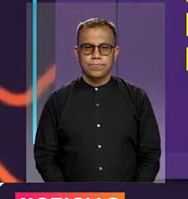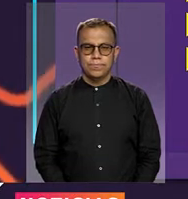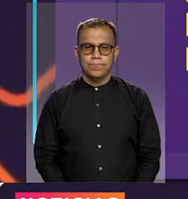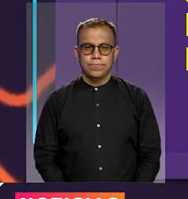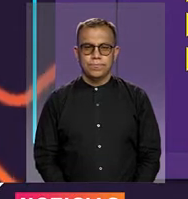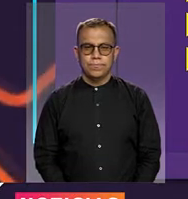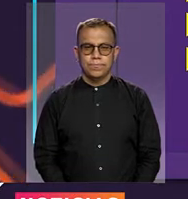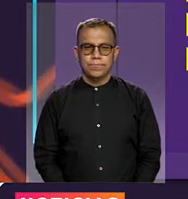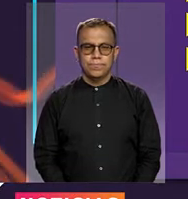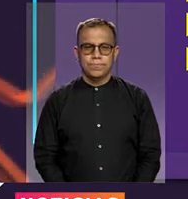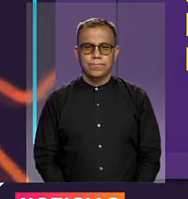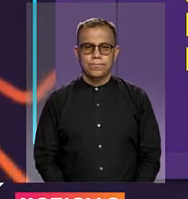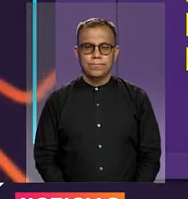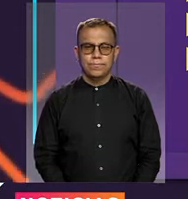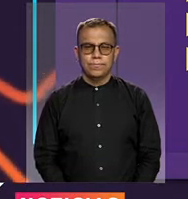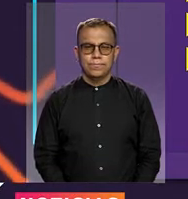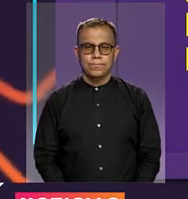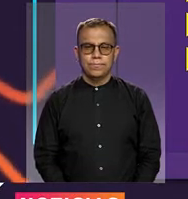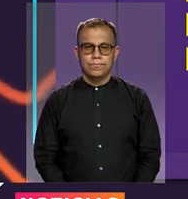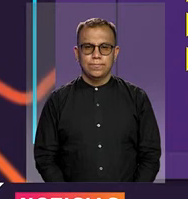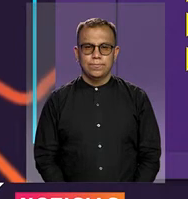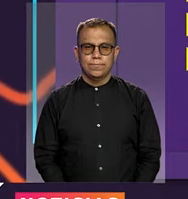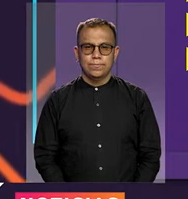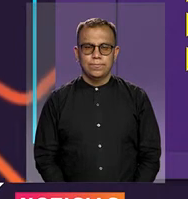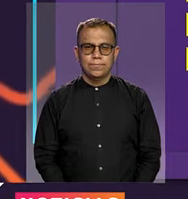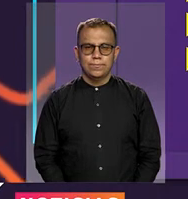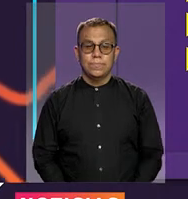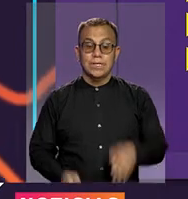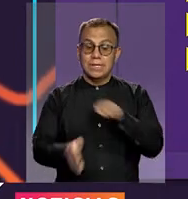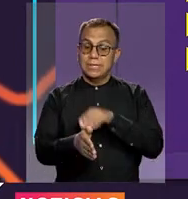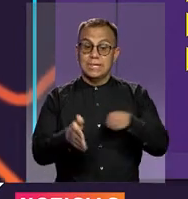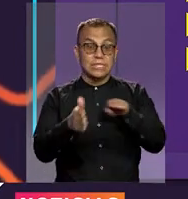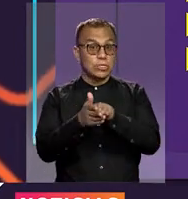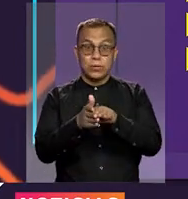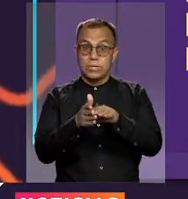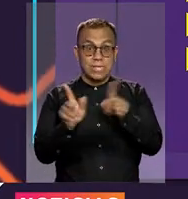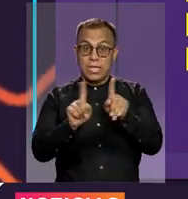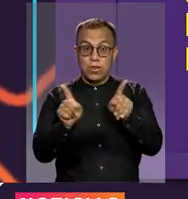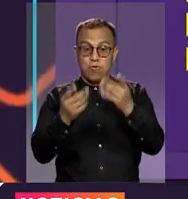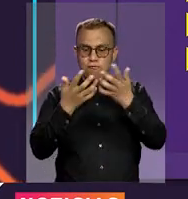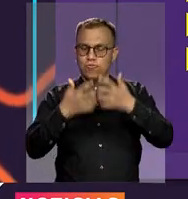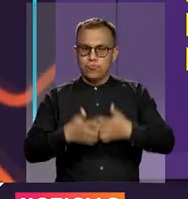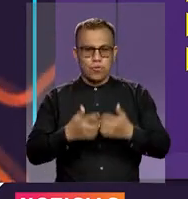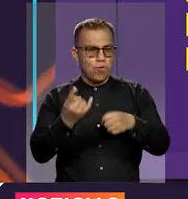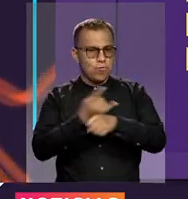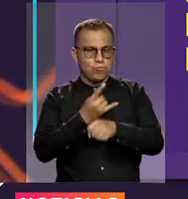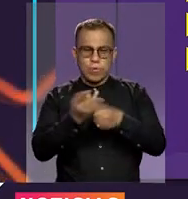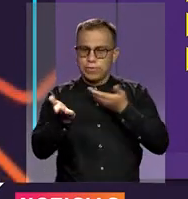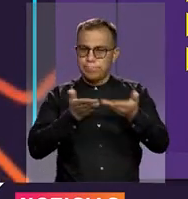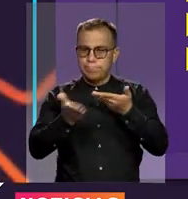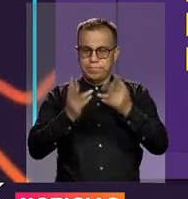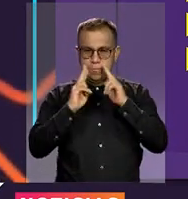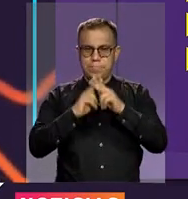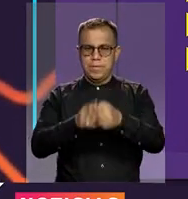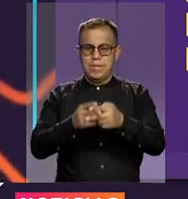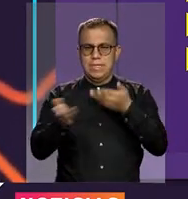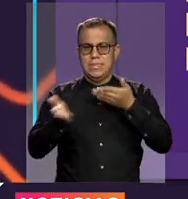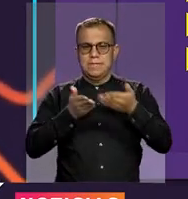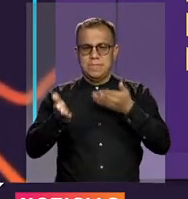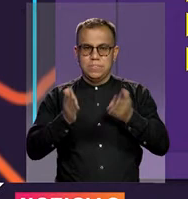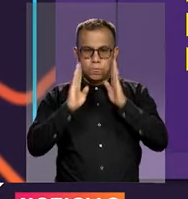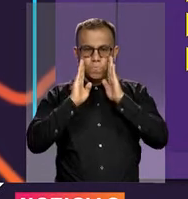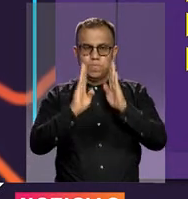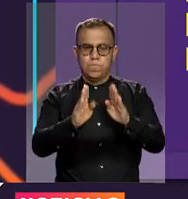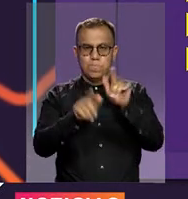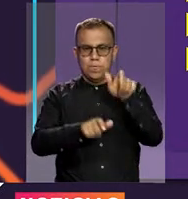Zona Industrial, CDS Carrera 32, Ricaute Calle 13, San Fasón Carrera 22